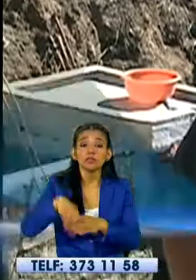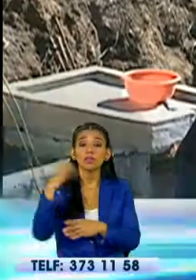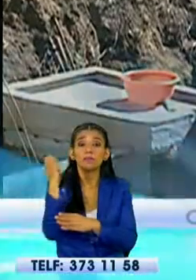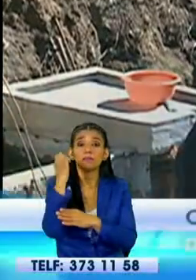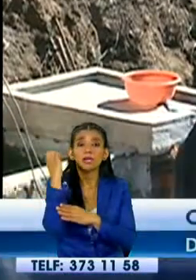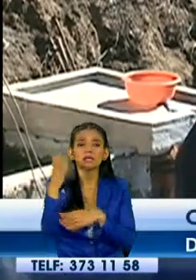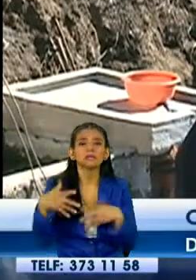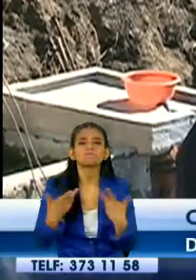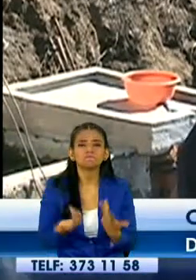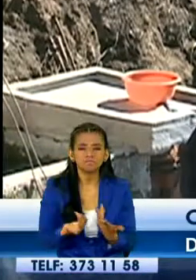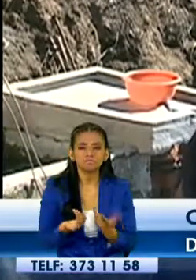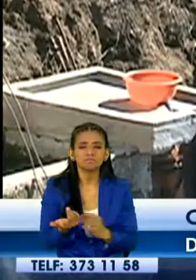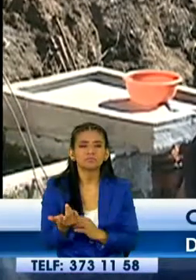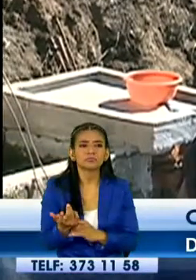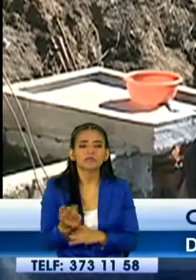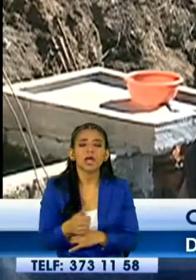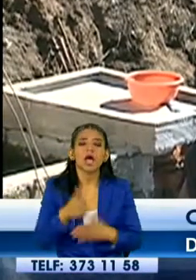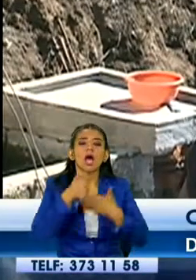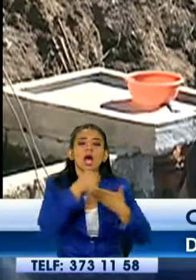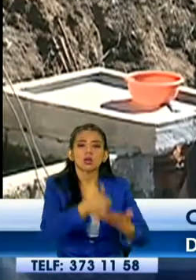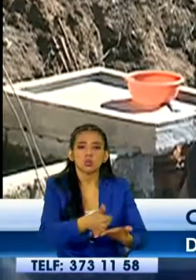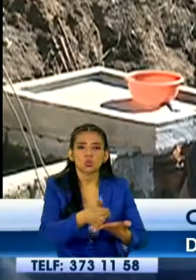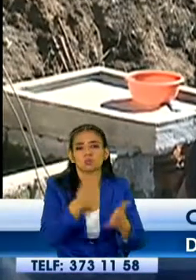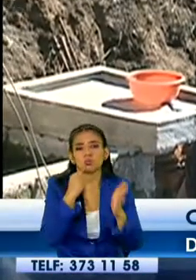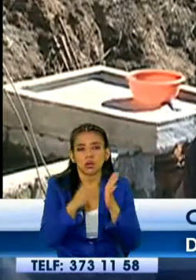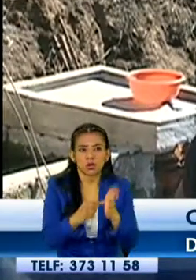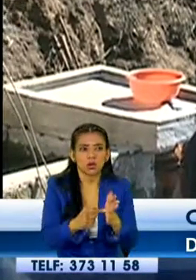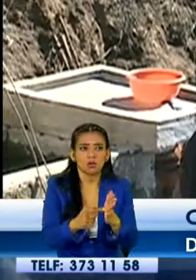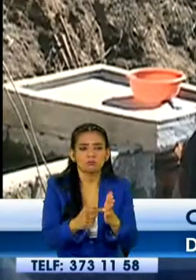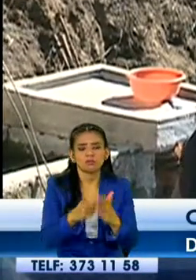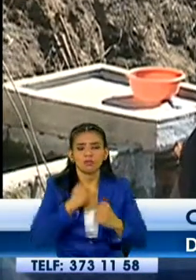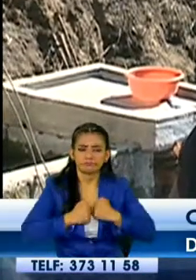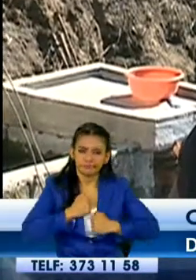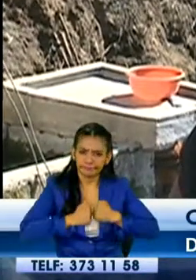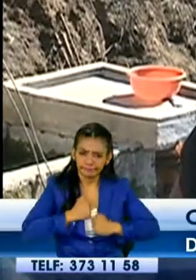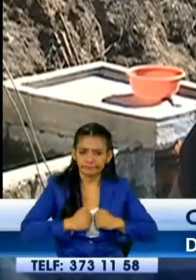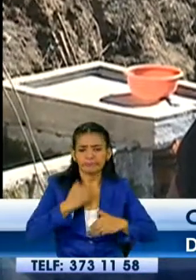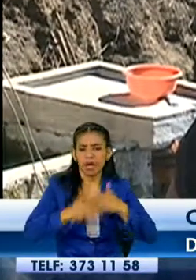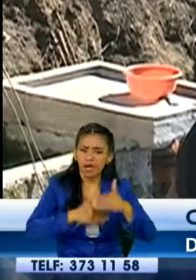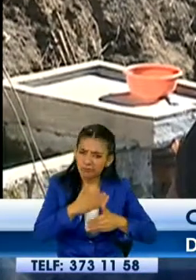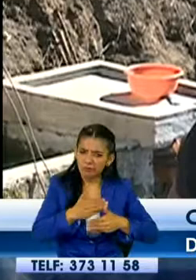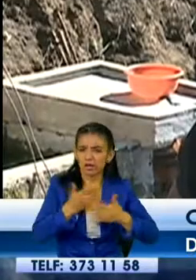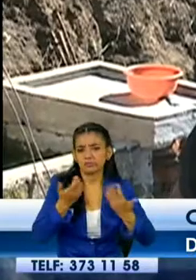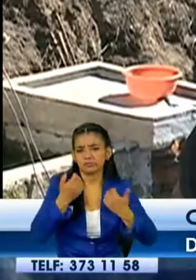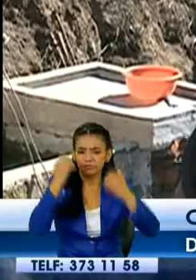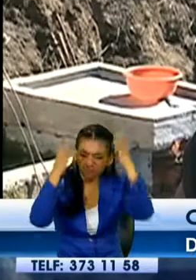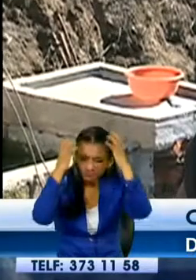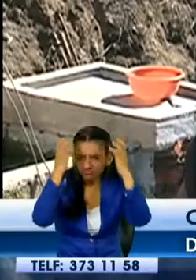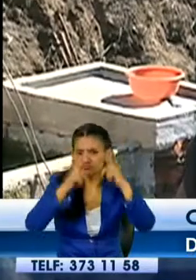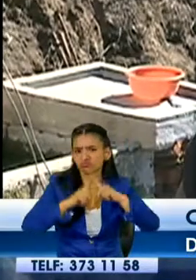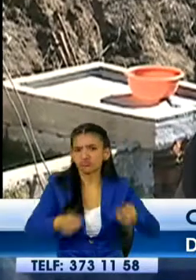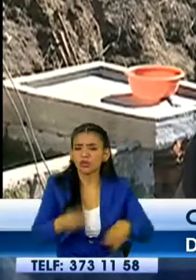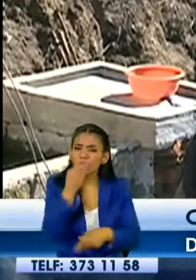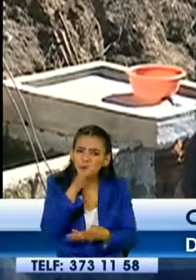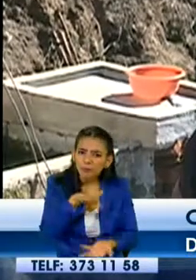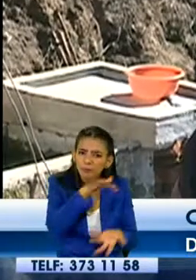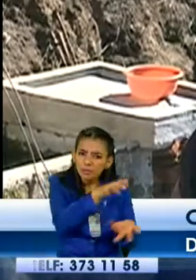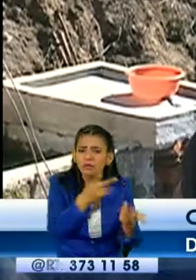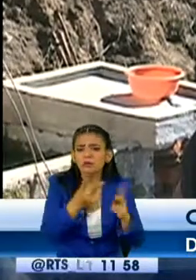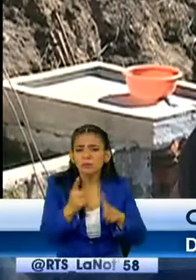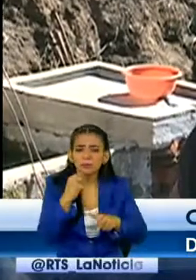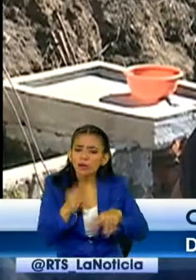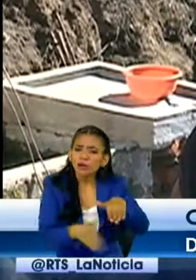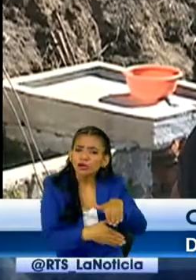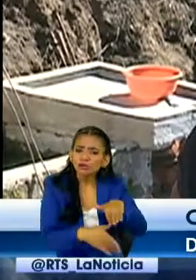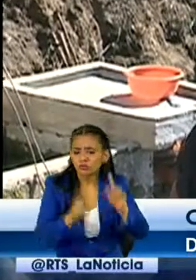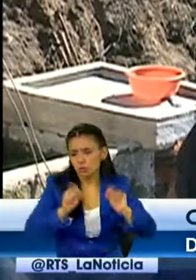consiste en la entrega de ayuda humanitaria como elementos de aseo, alimentos y también menaje de cocina. Para